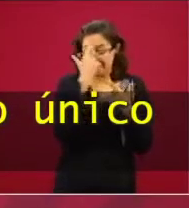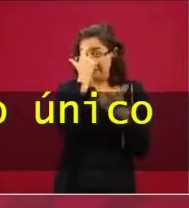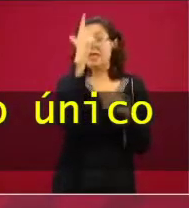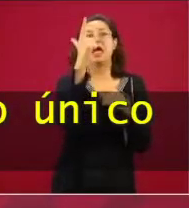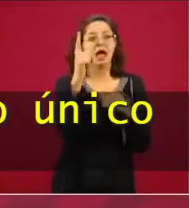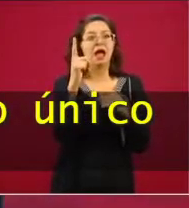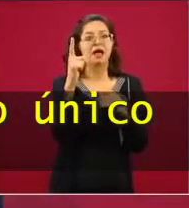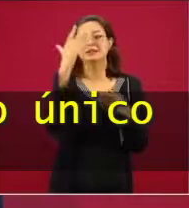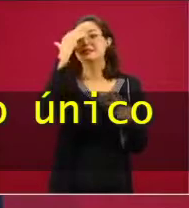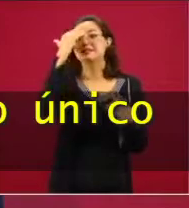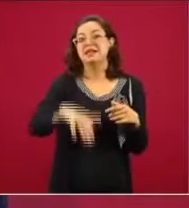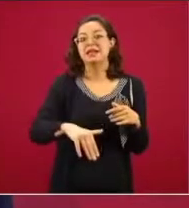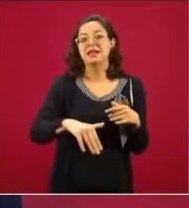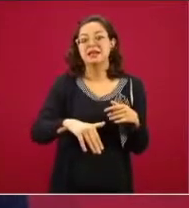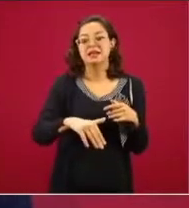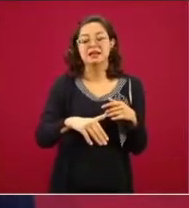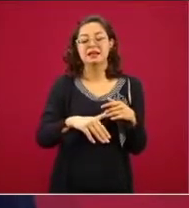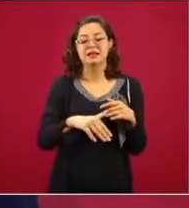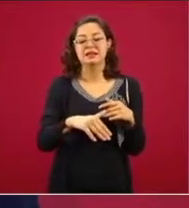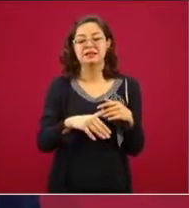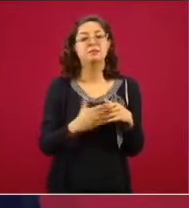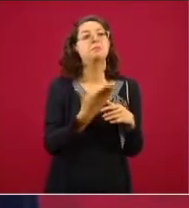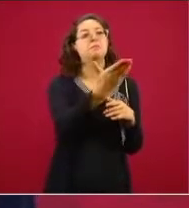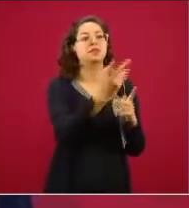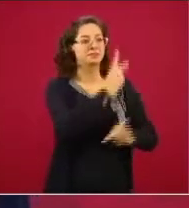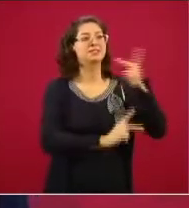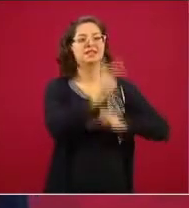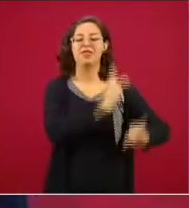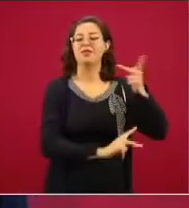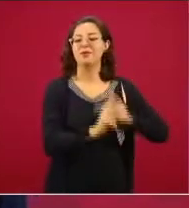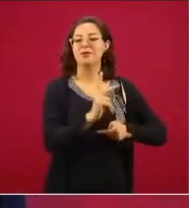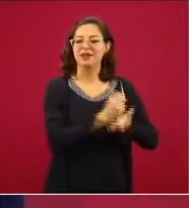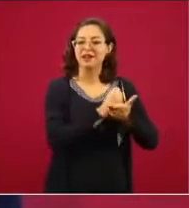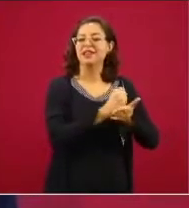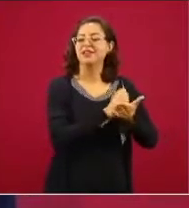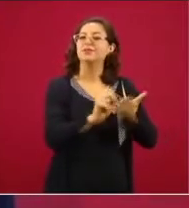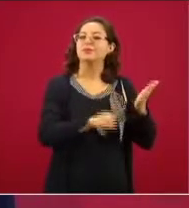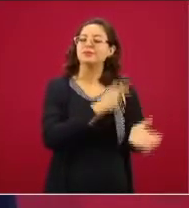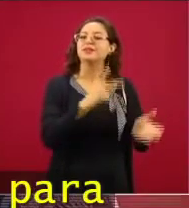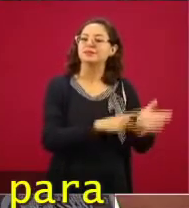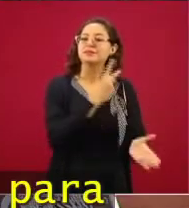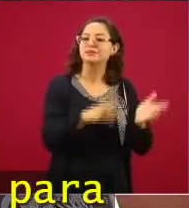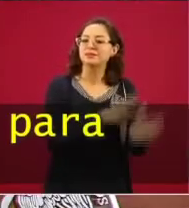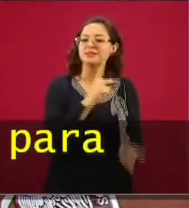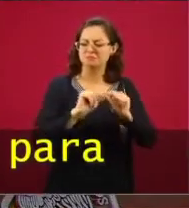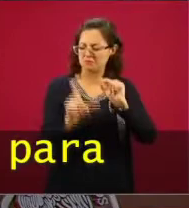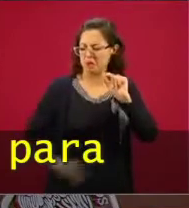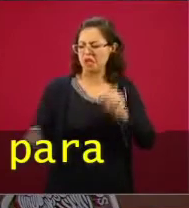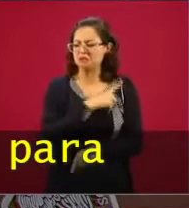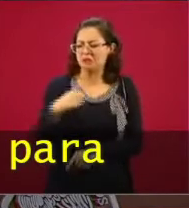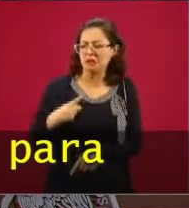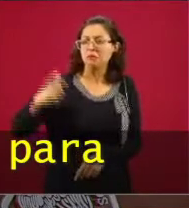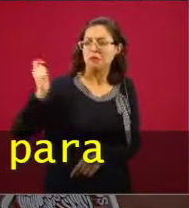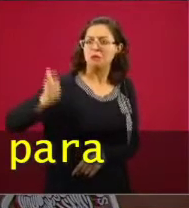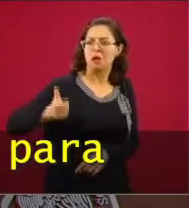ocurría era pedir créditos y endeudar al país?